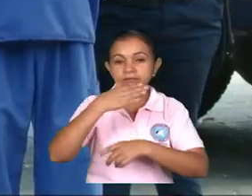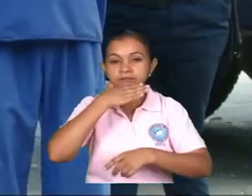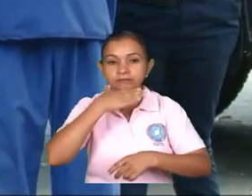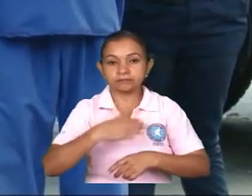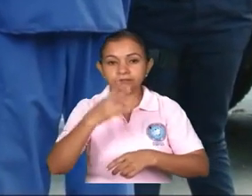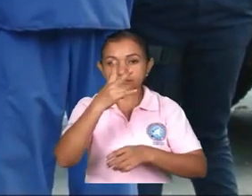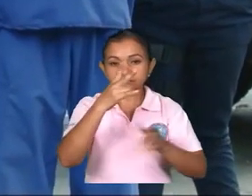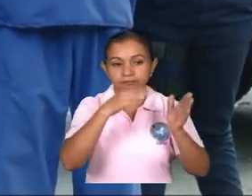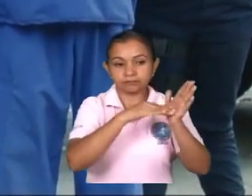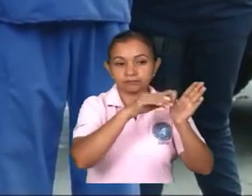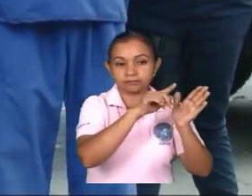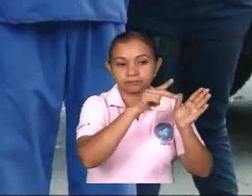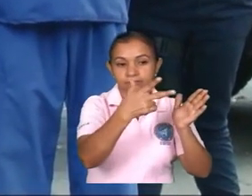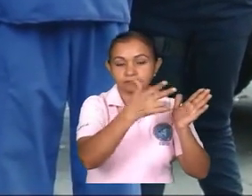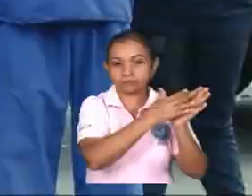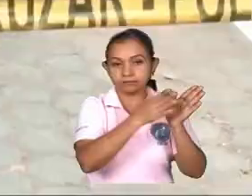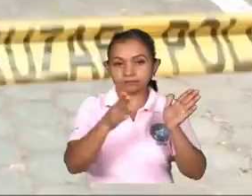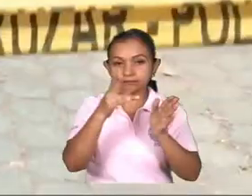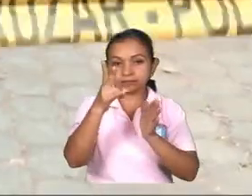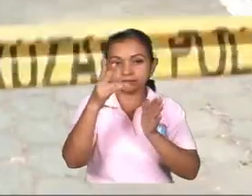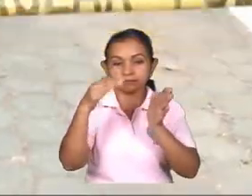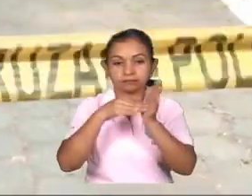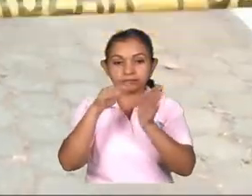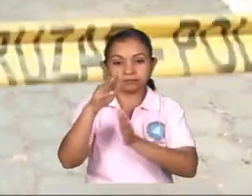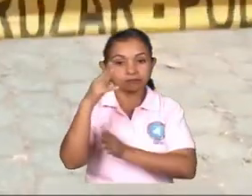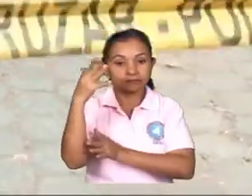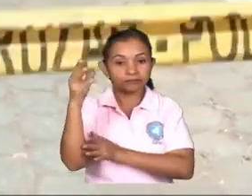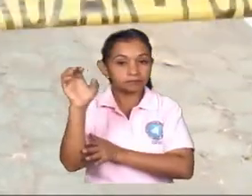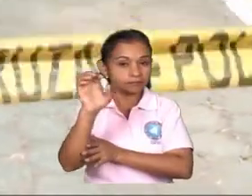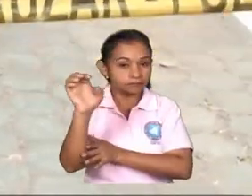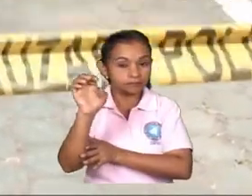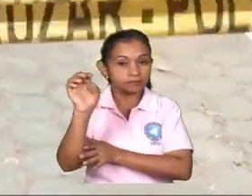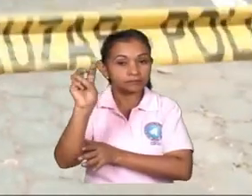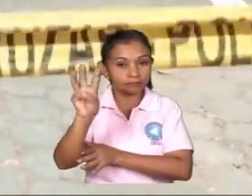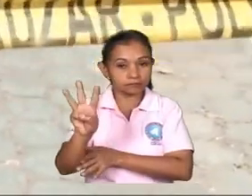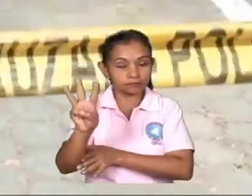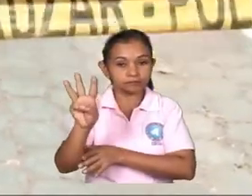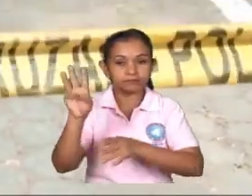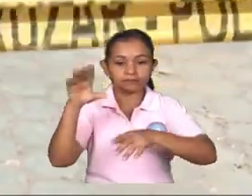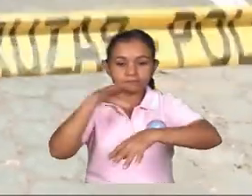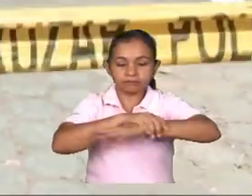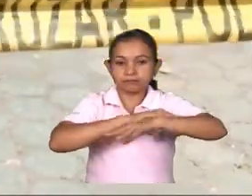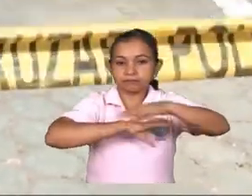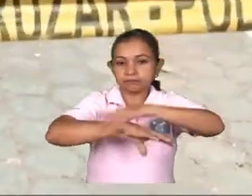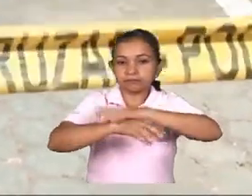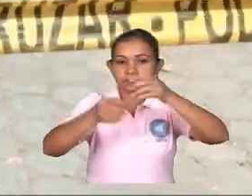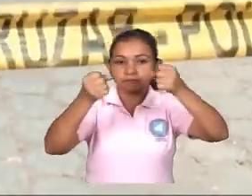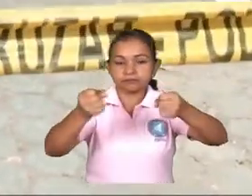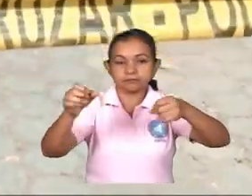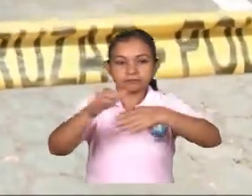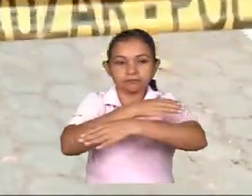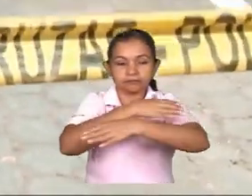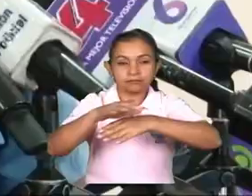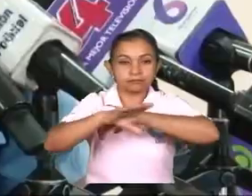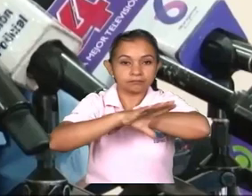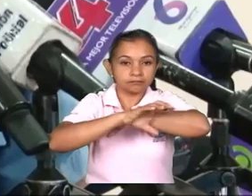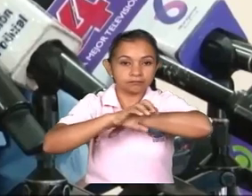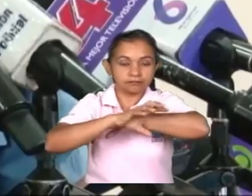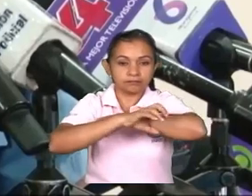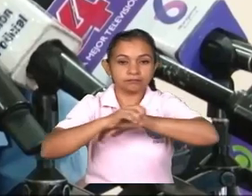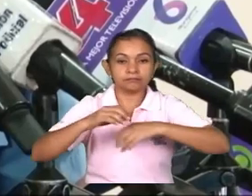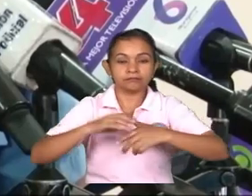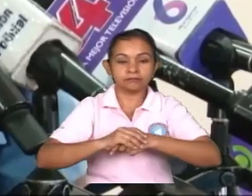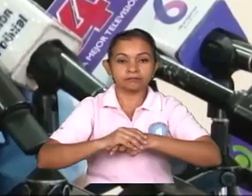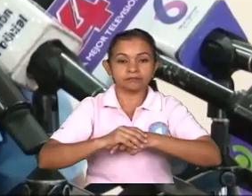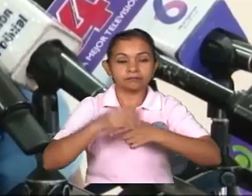año 2018 al 3 de enero del 2019, reporta la captura de elementos vinculados a diferentes delitos.